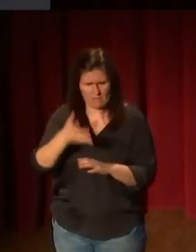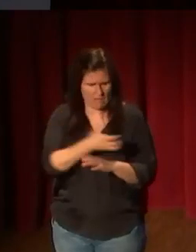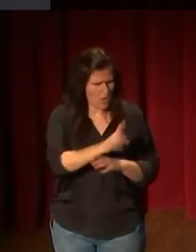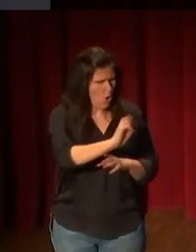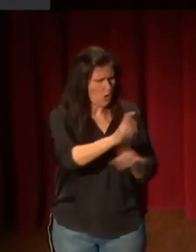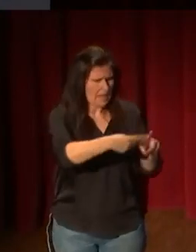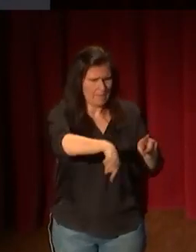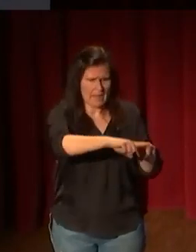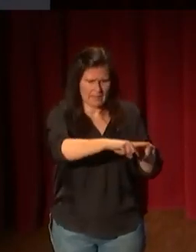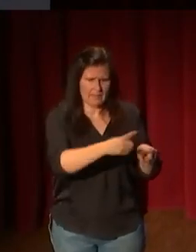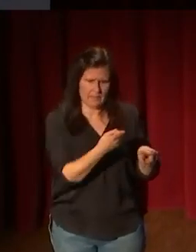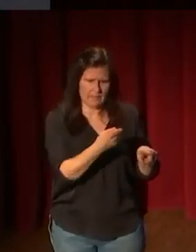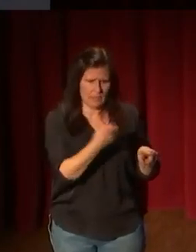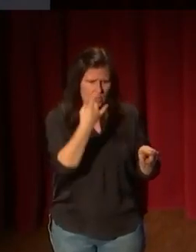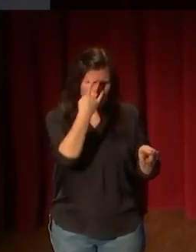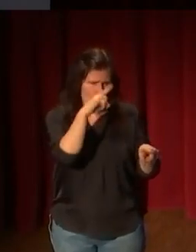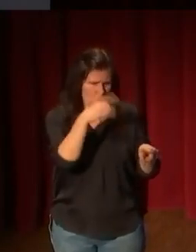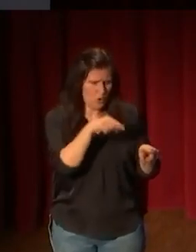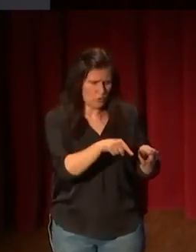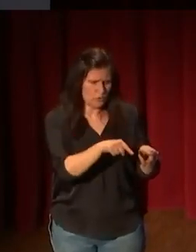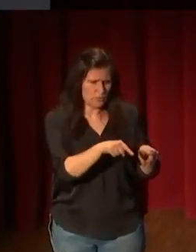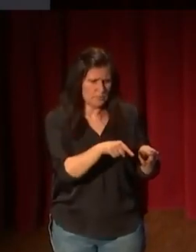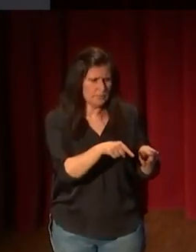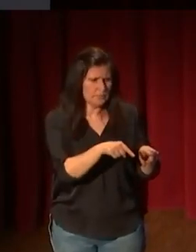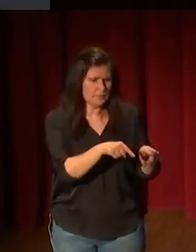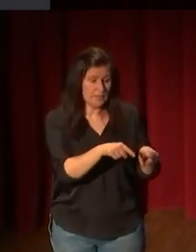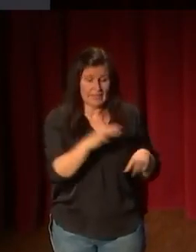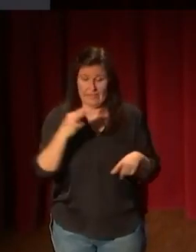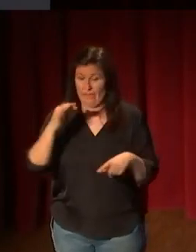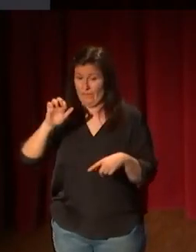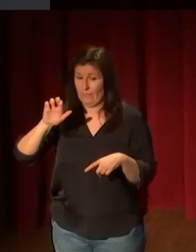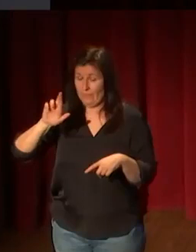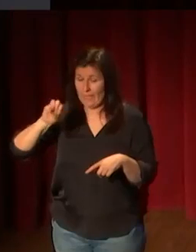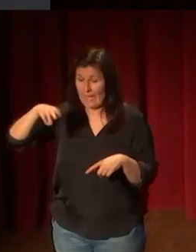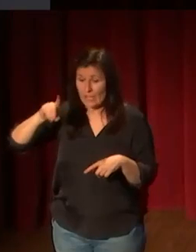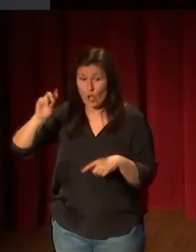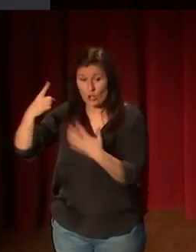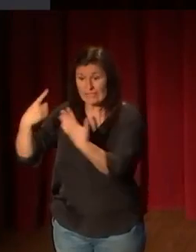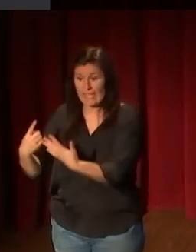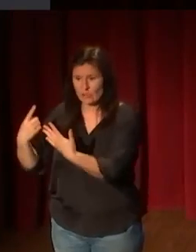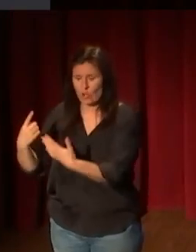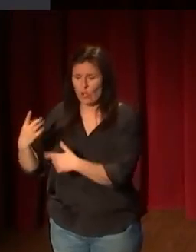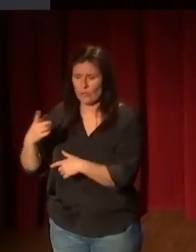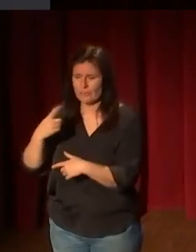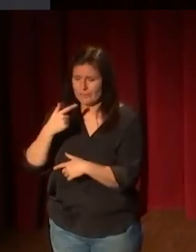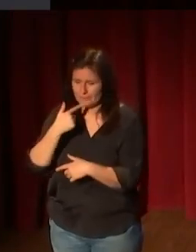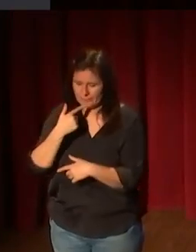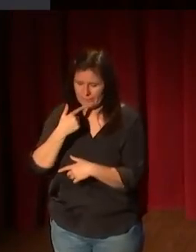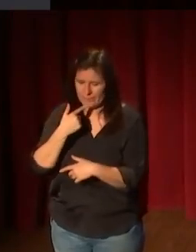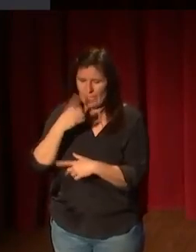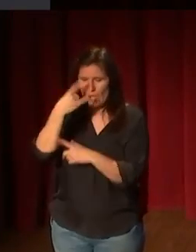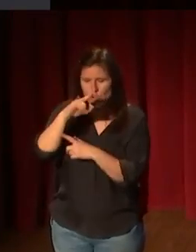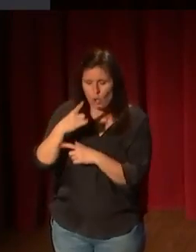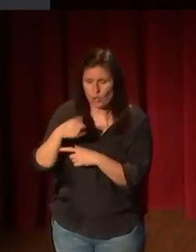exenta y fue fernando sexto quien ante la imposibilidad de erradicar los